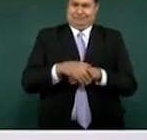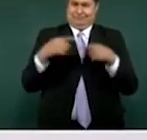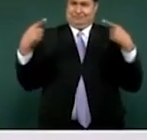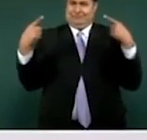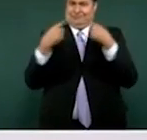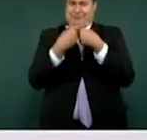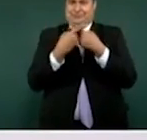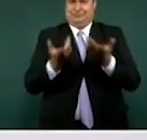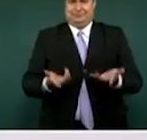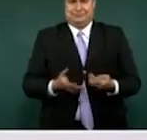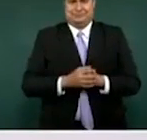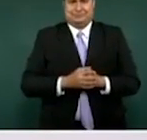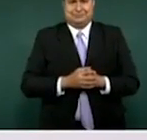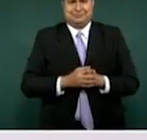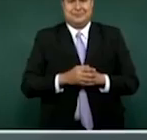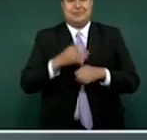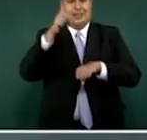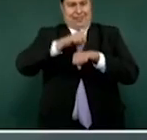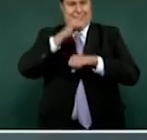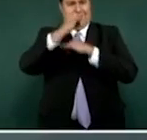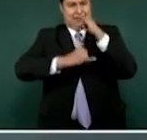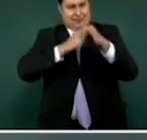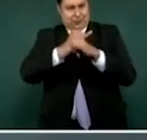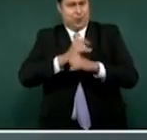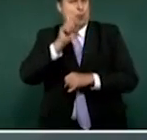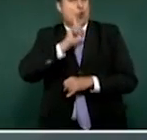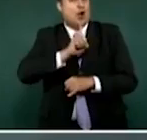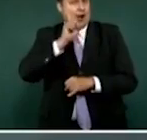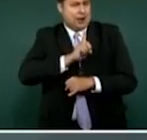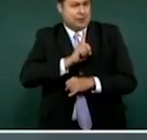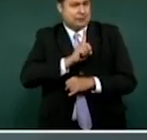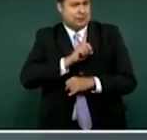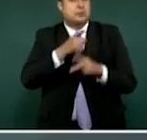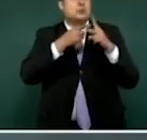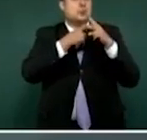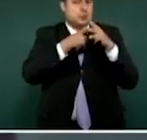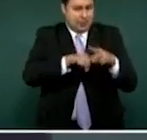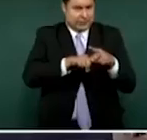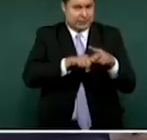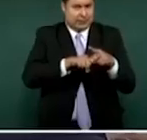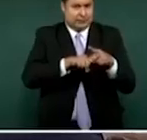Imagínense, el Día Internacional de la Mujer surge a partir